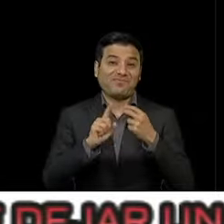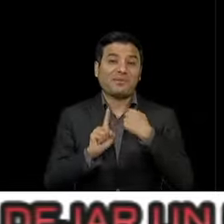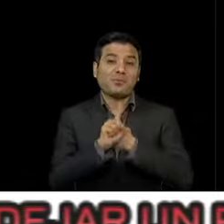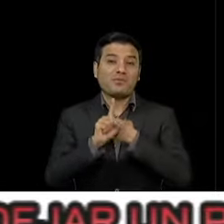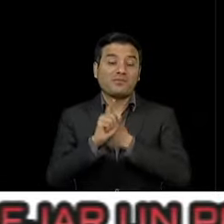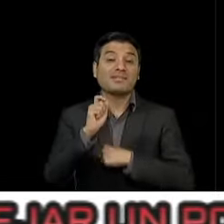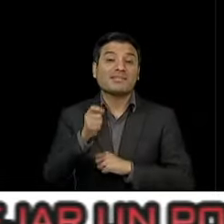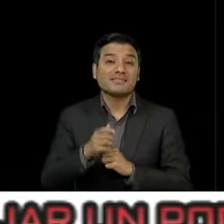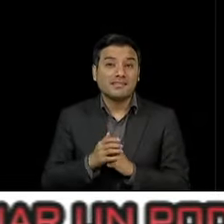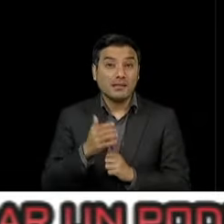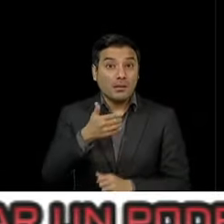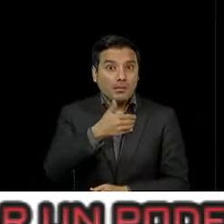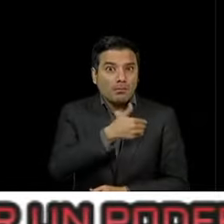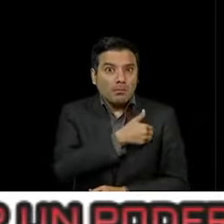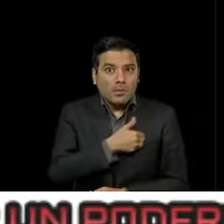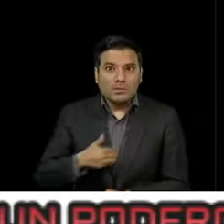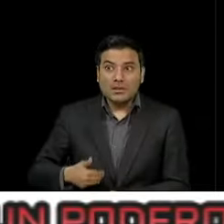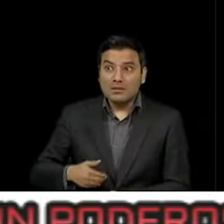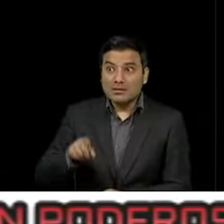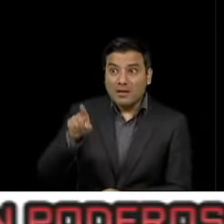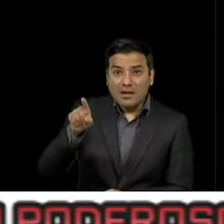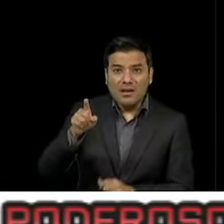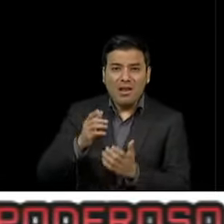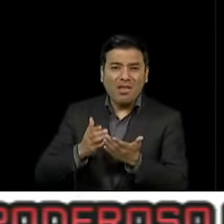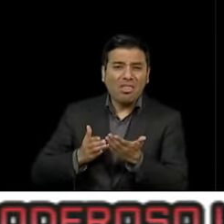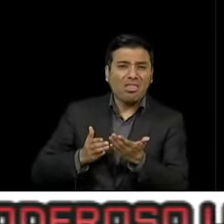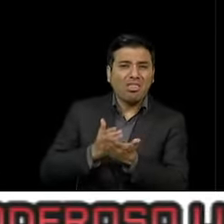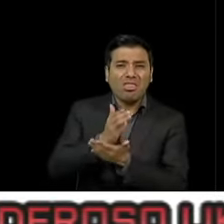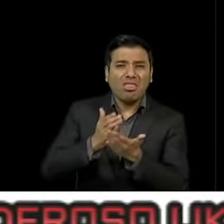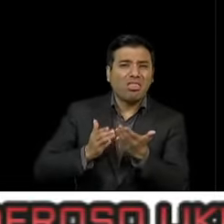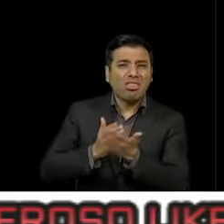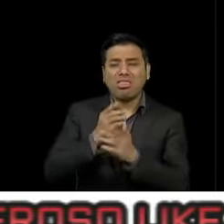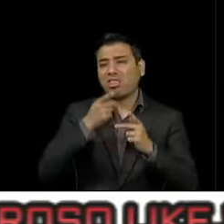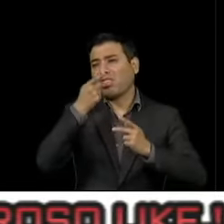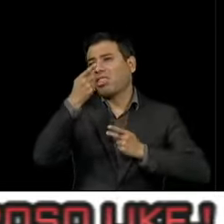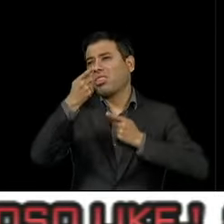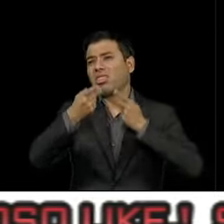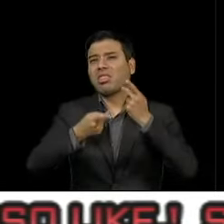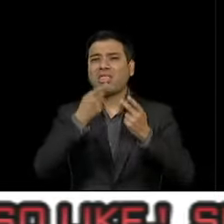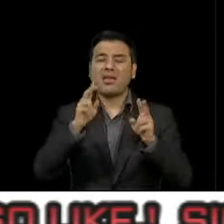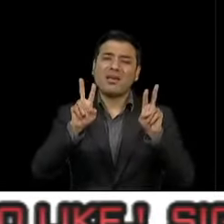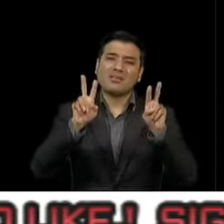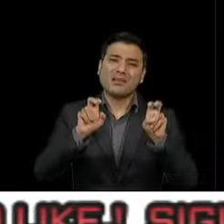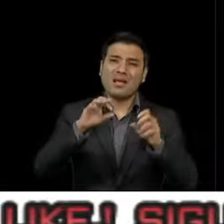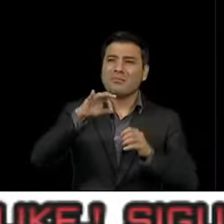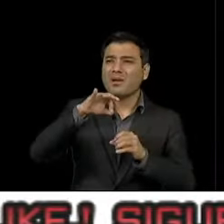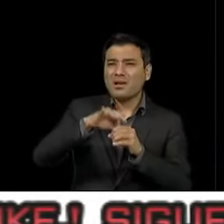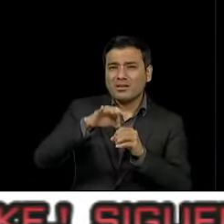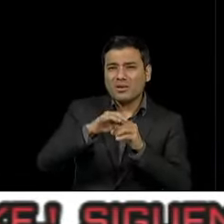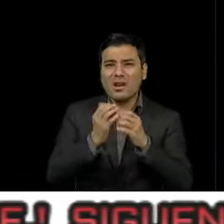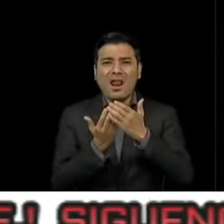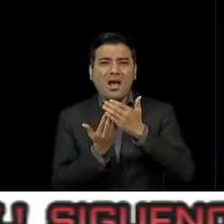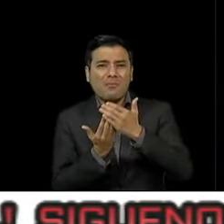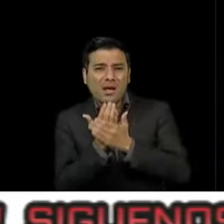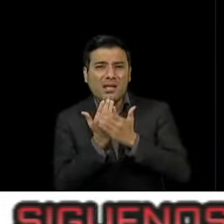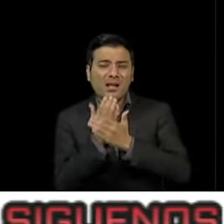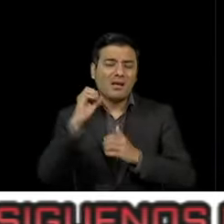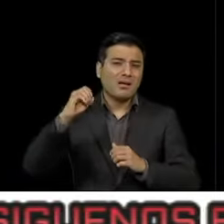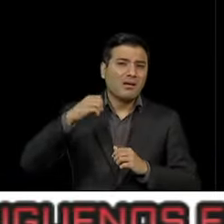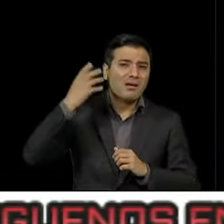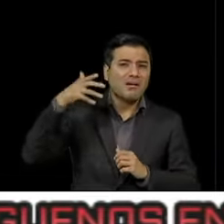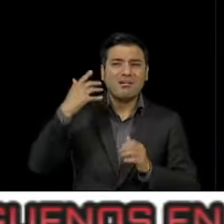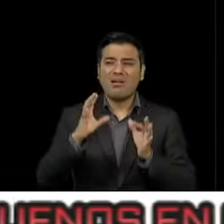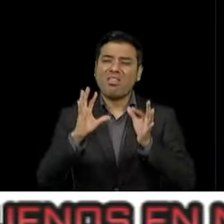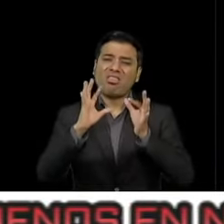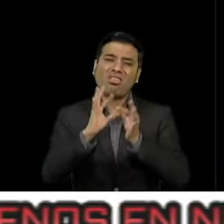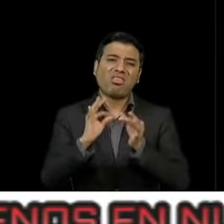como nunca, el presidente de la República sigue interviniendo en el proceso electoral. Todos los días con su mañanera, sigue denostando a la oposición